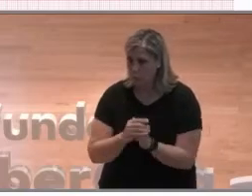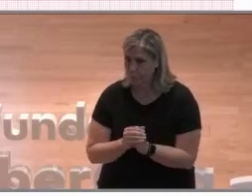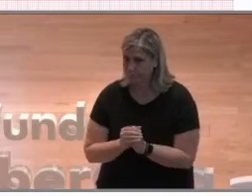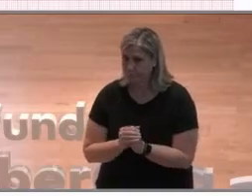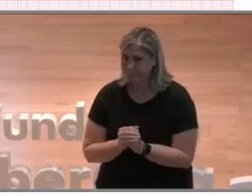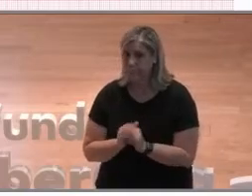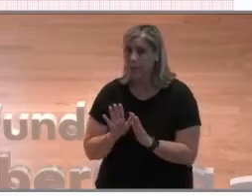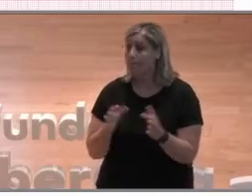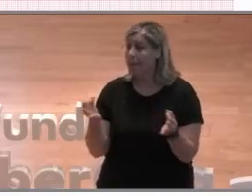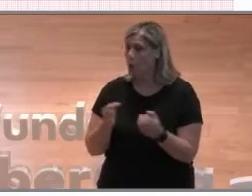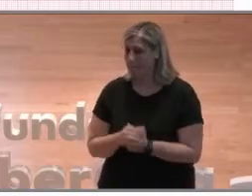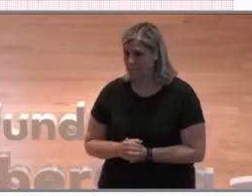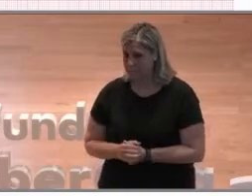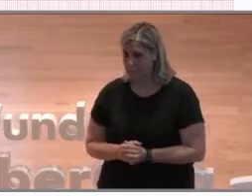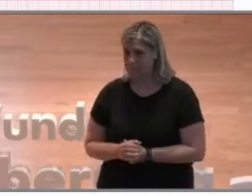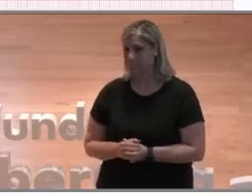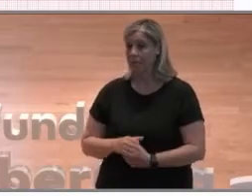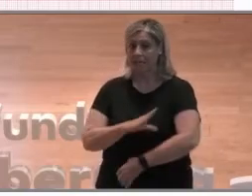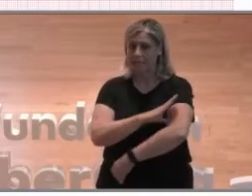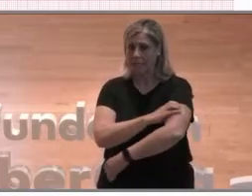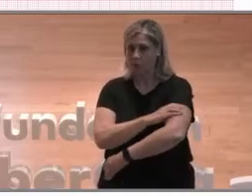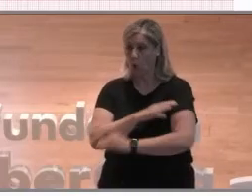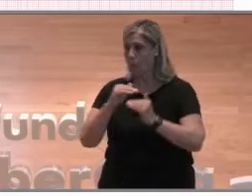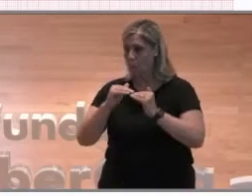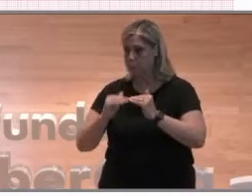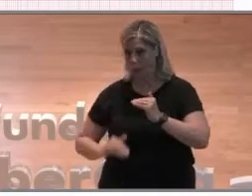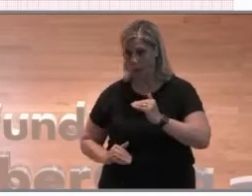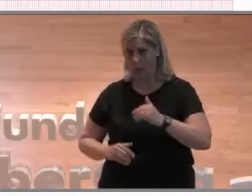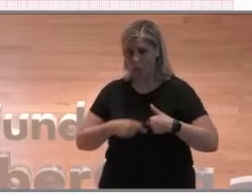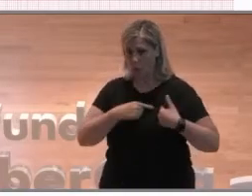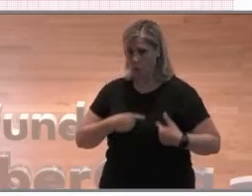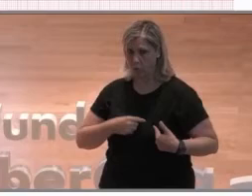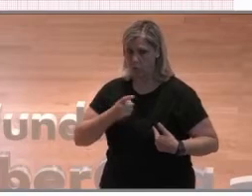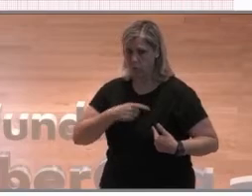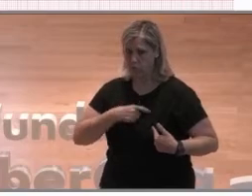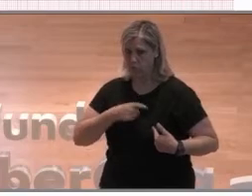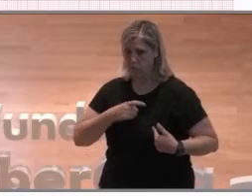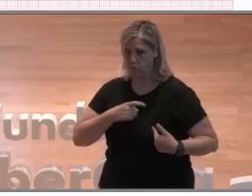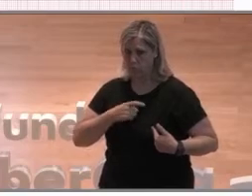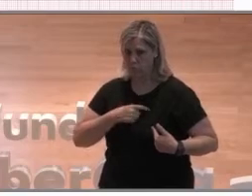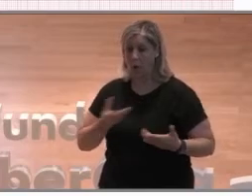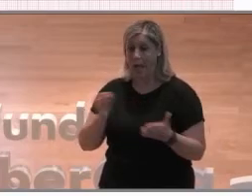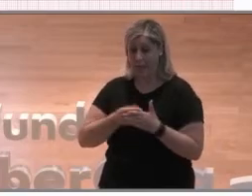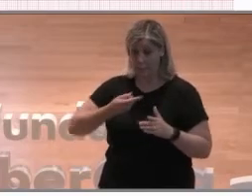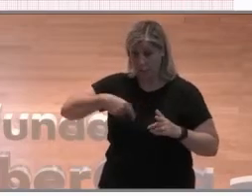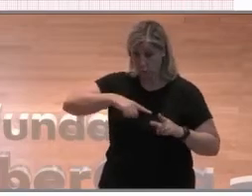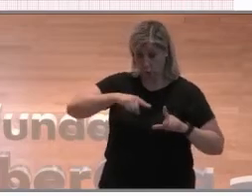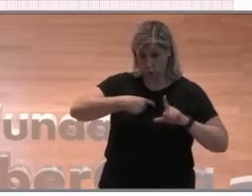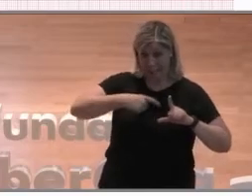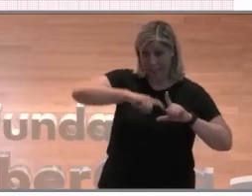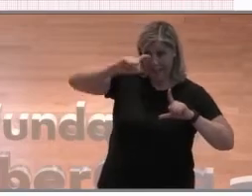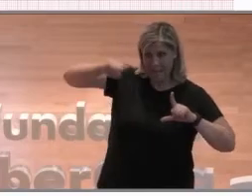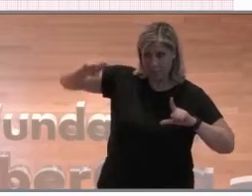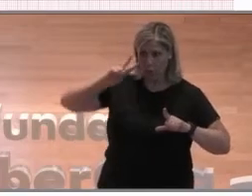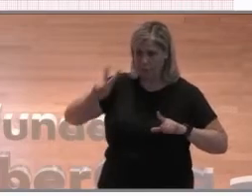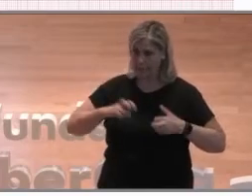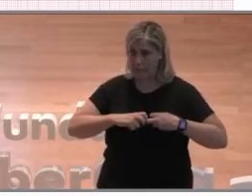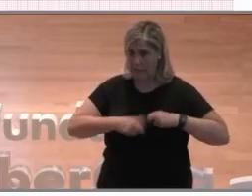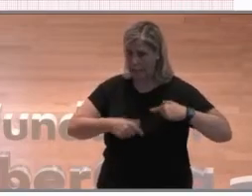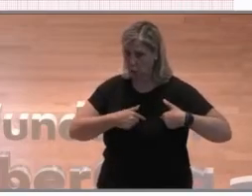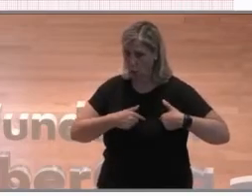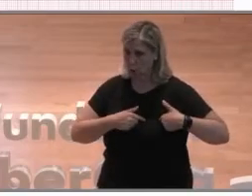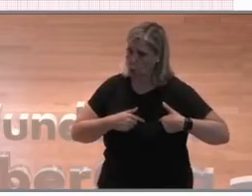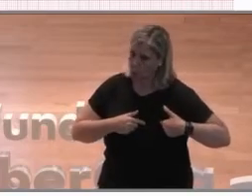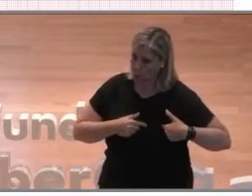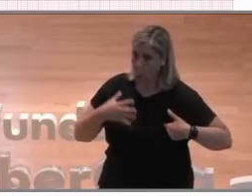y lo que pasa es que la tensión arterial estaba baja y el corazón iba muy deprisa. Y además le hicimos un electro y ahí había unas lesiones que sugerían que